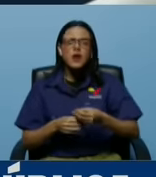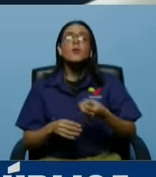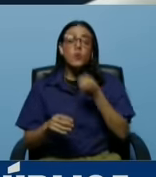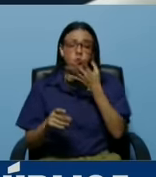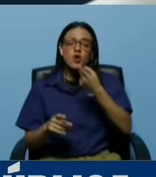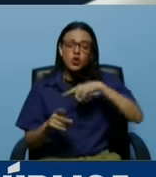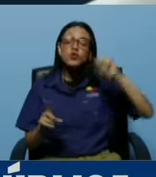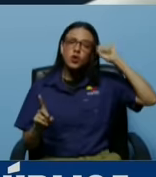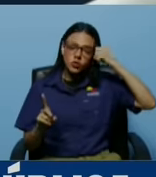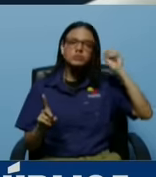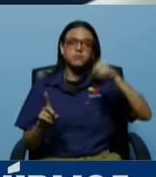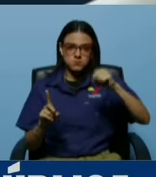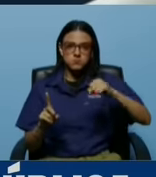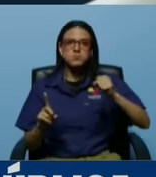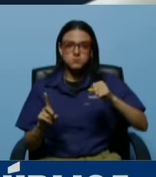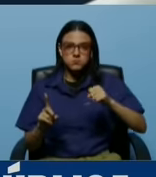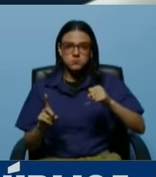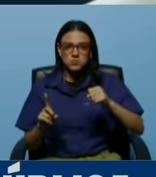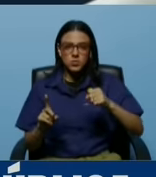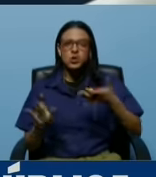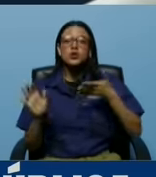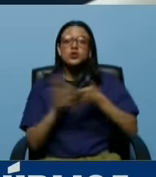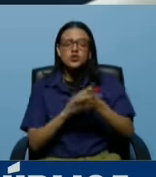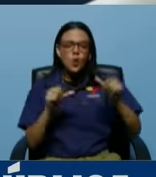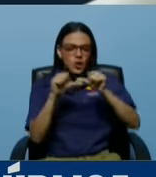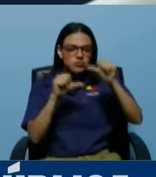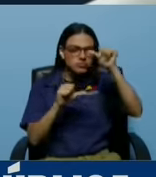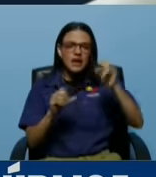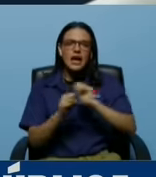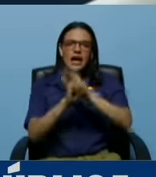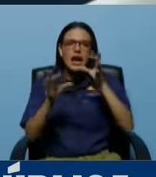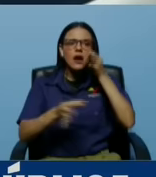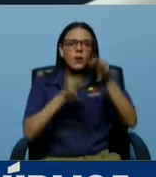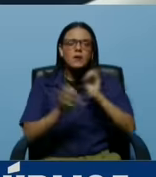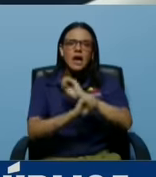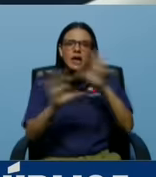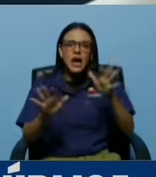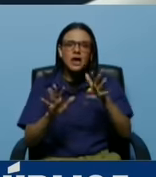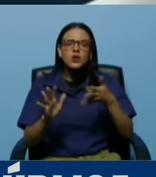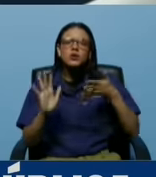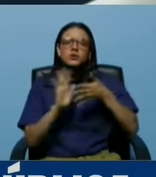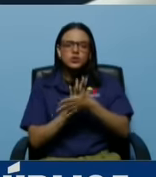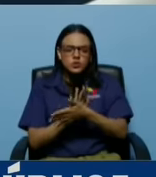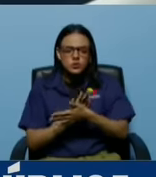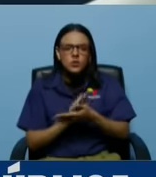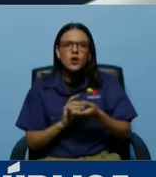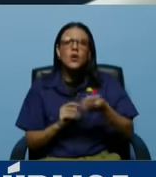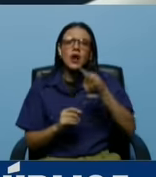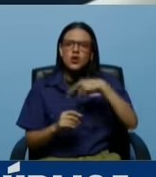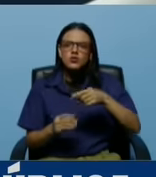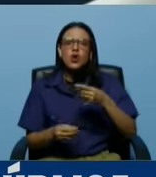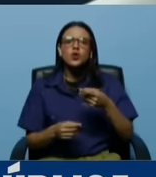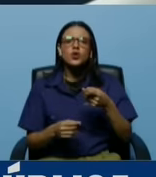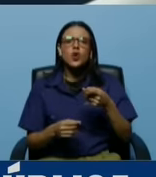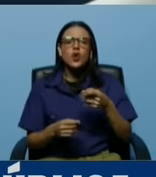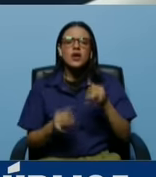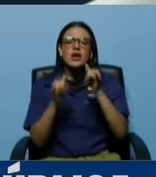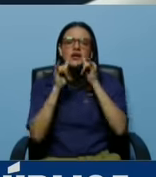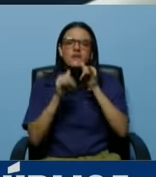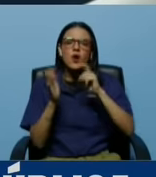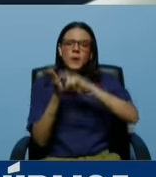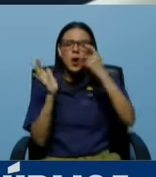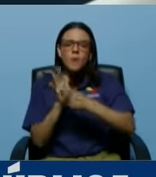recordar esa descripción que hicimos en relación a un largo informe de aproximadamente